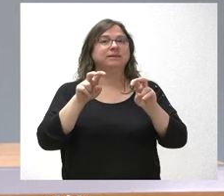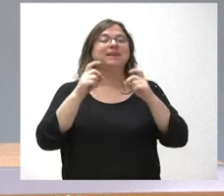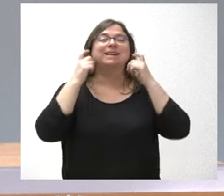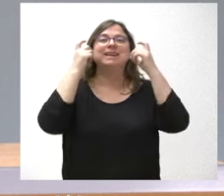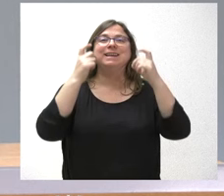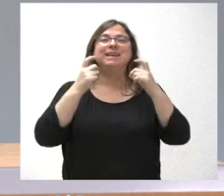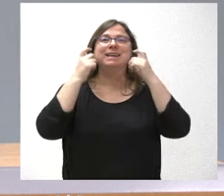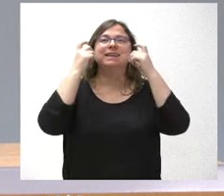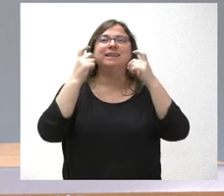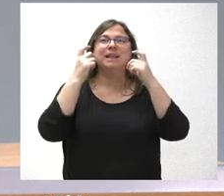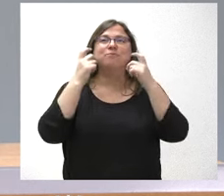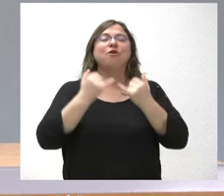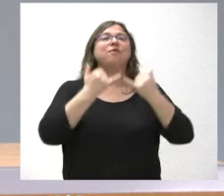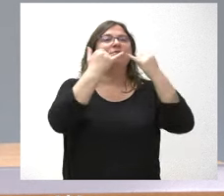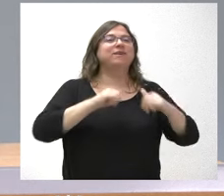fiesta itinerante?